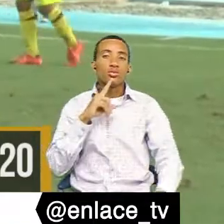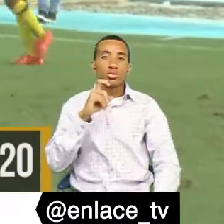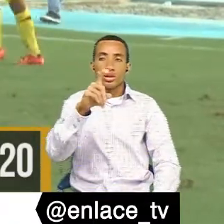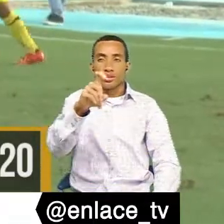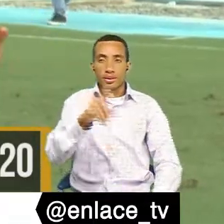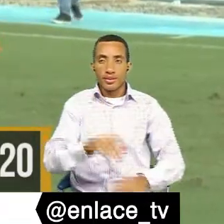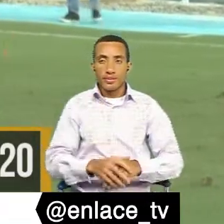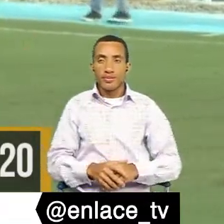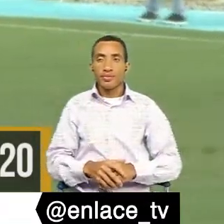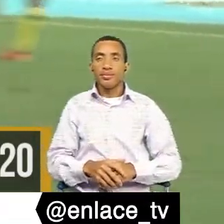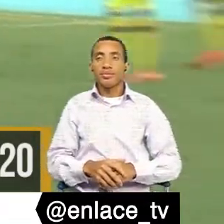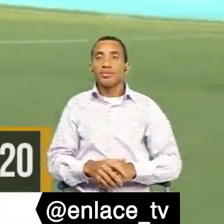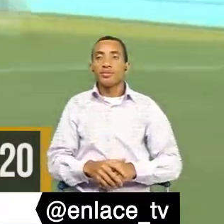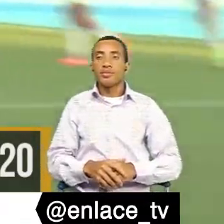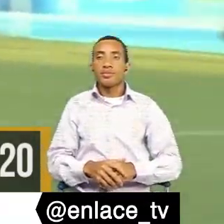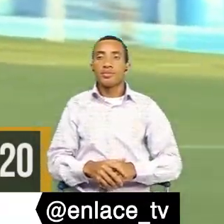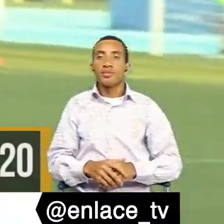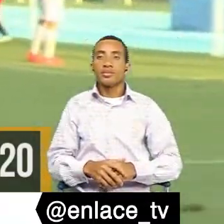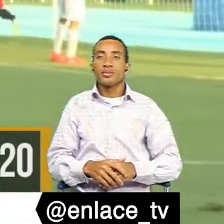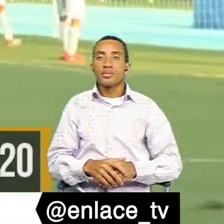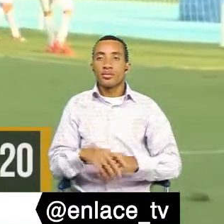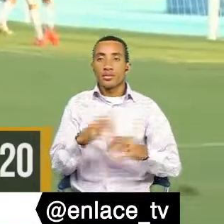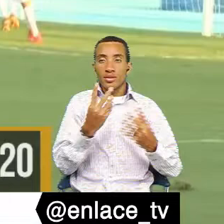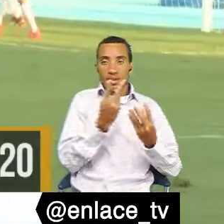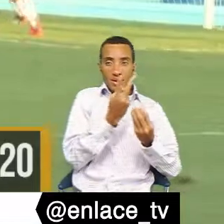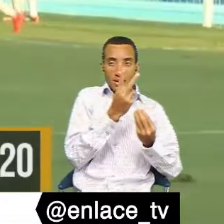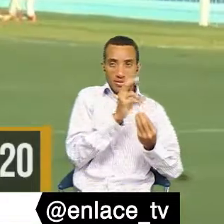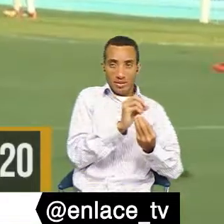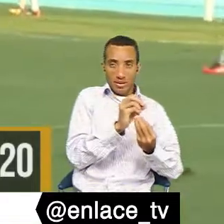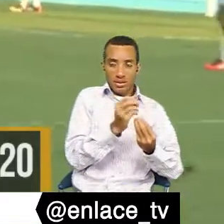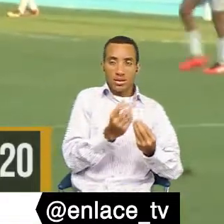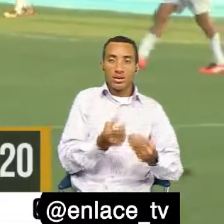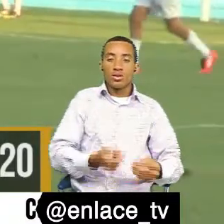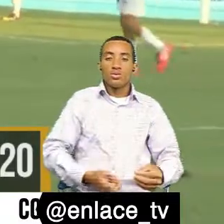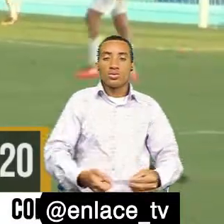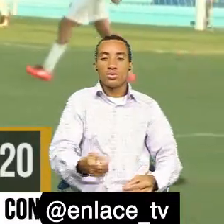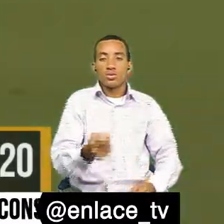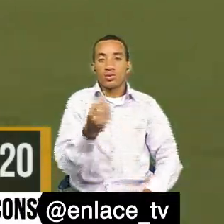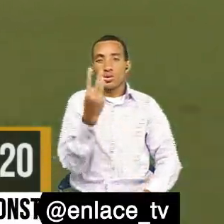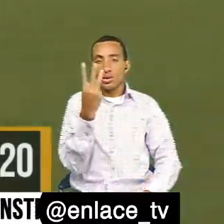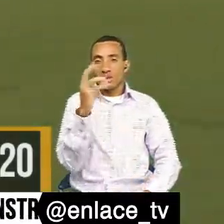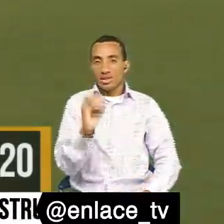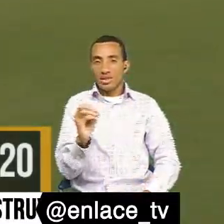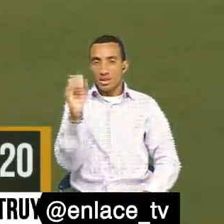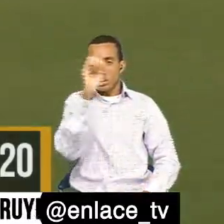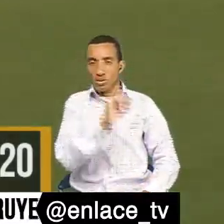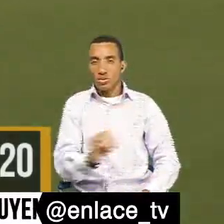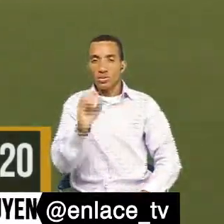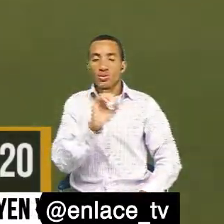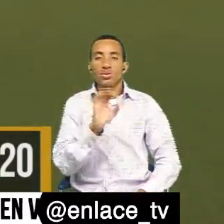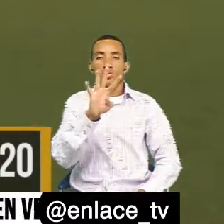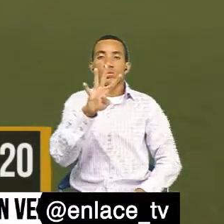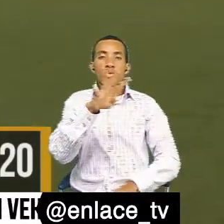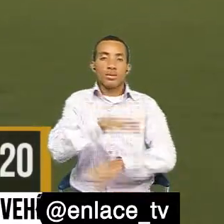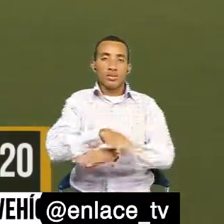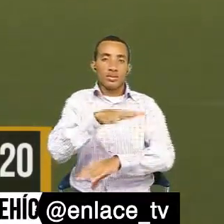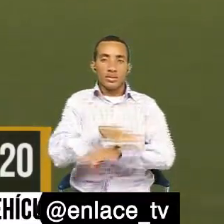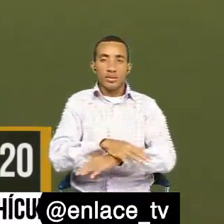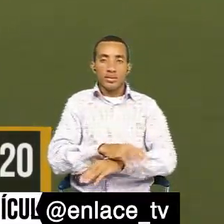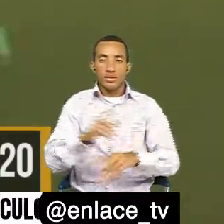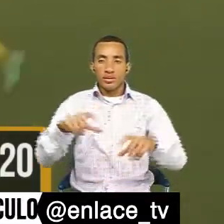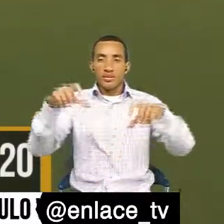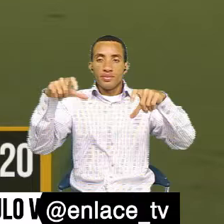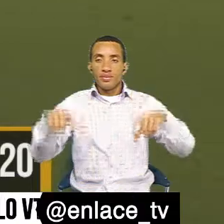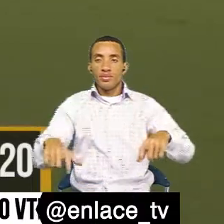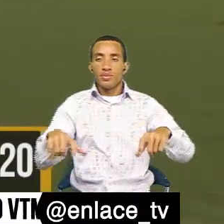próximo partido de Alianza Petrolera categoría sub-20 será de nuevo este domingo 30 de octubre a las 4 de la tarde en la cancha Marte de Bucaramanga